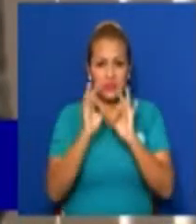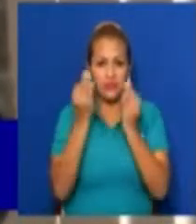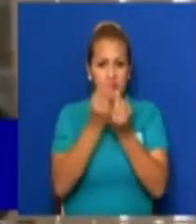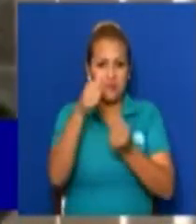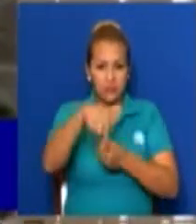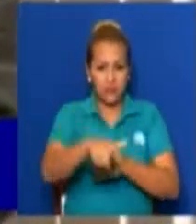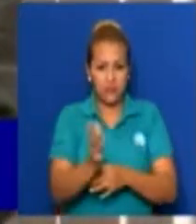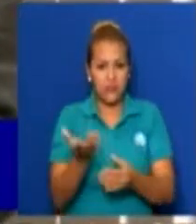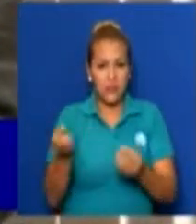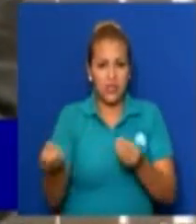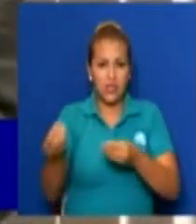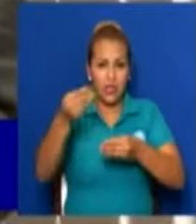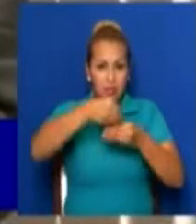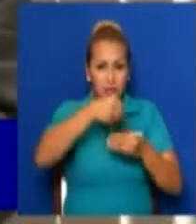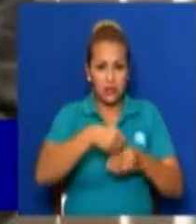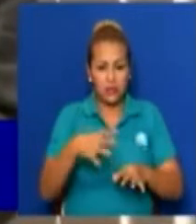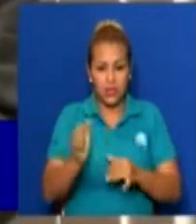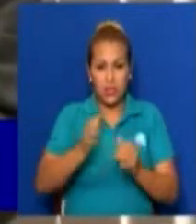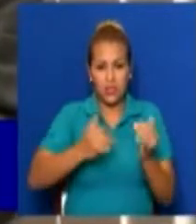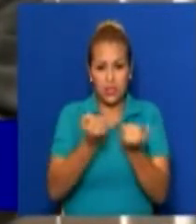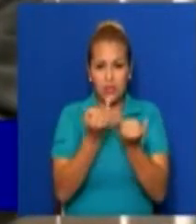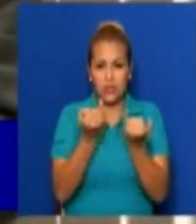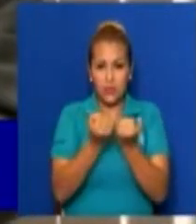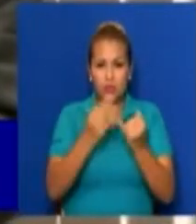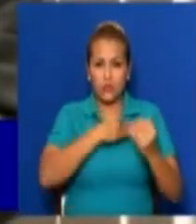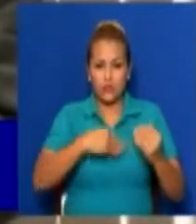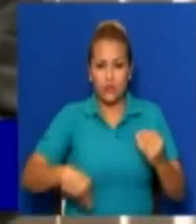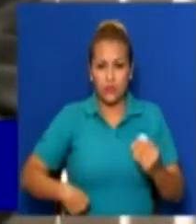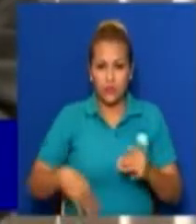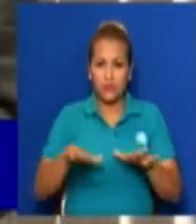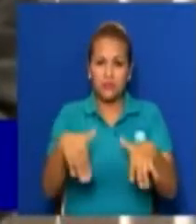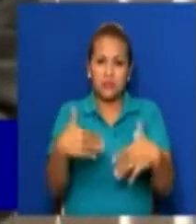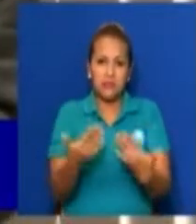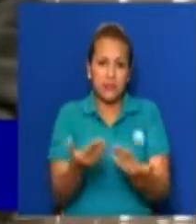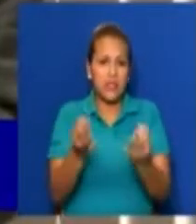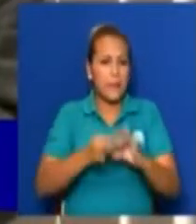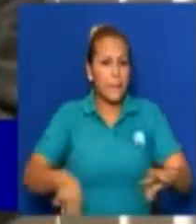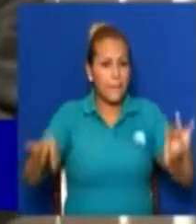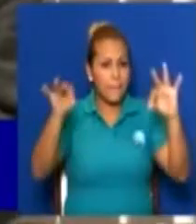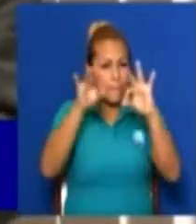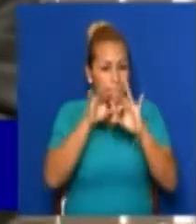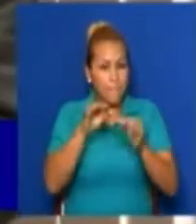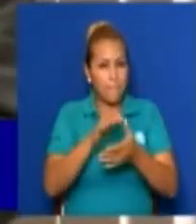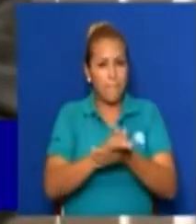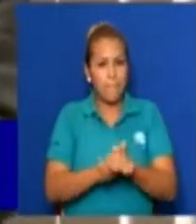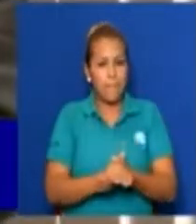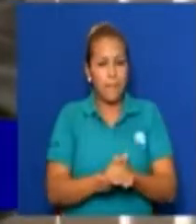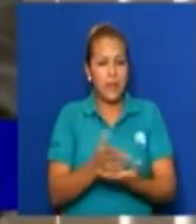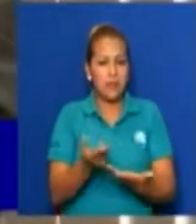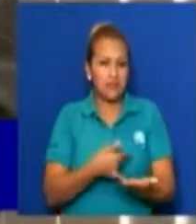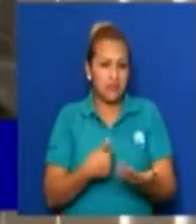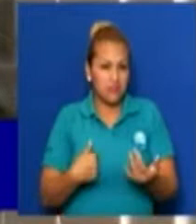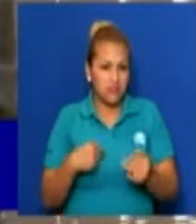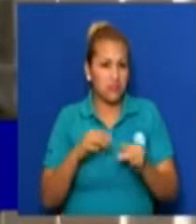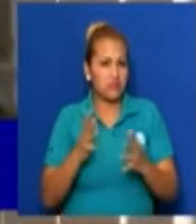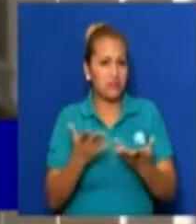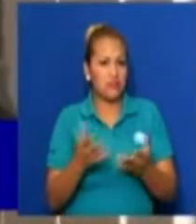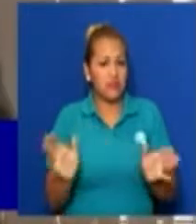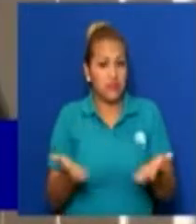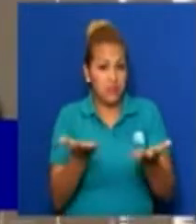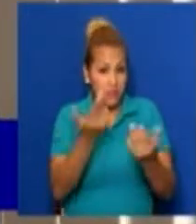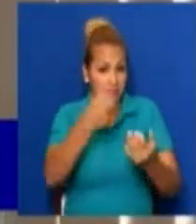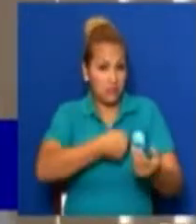Cooperativo, que es un ministerio que está dedicado exclusivamente a crear, fomentar,